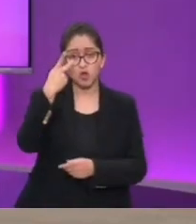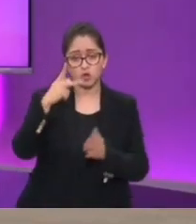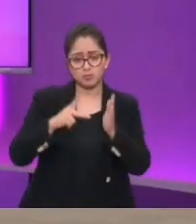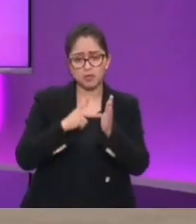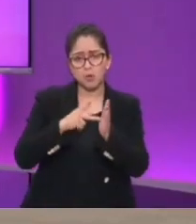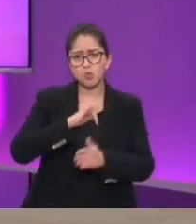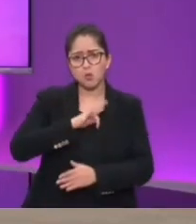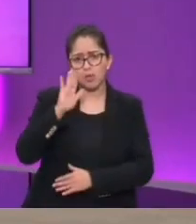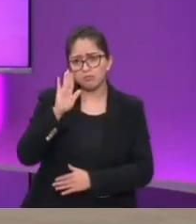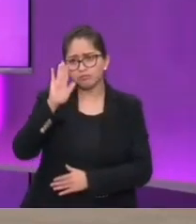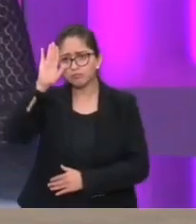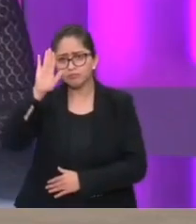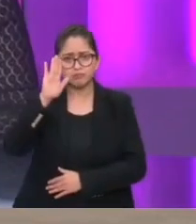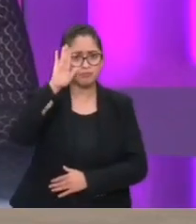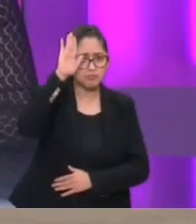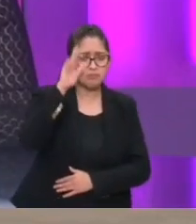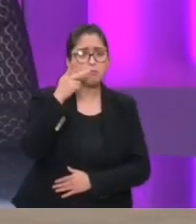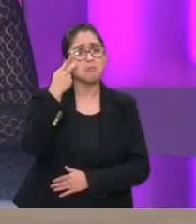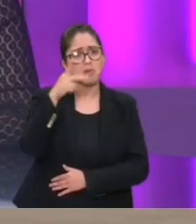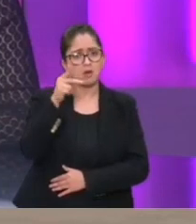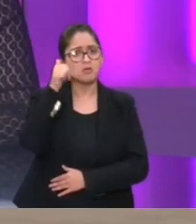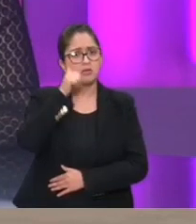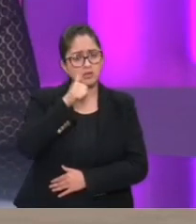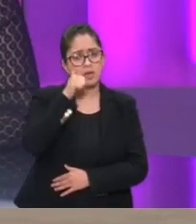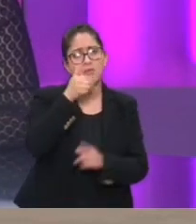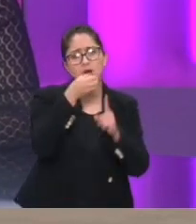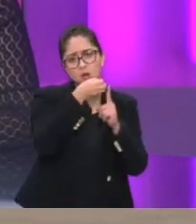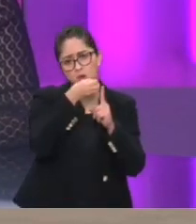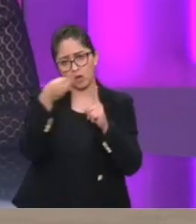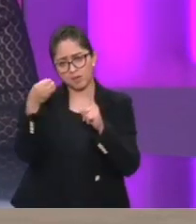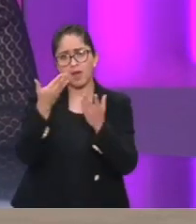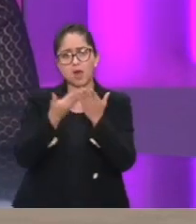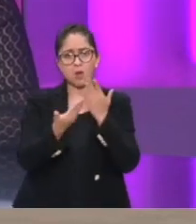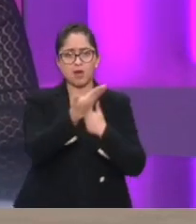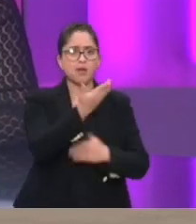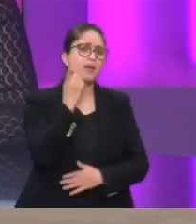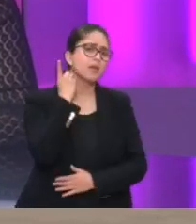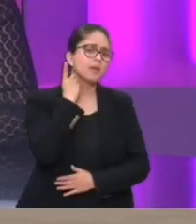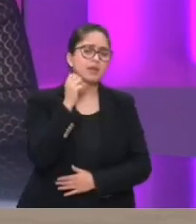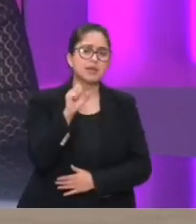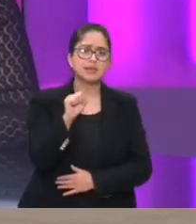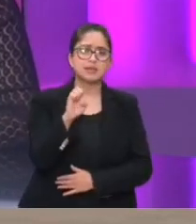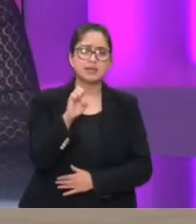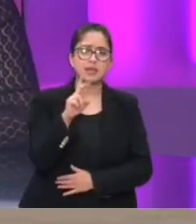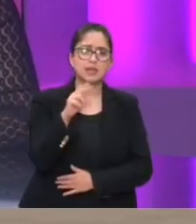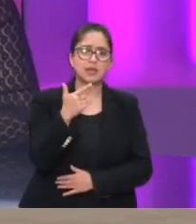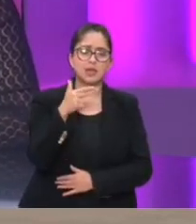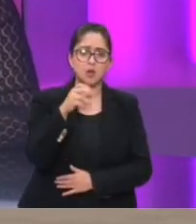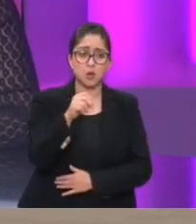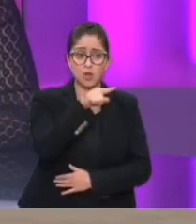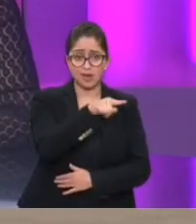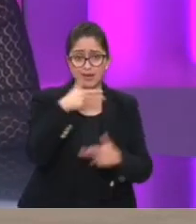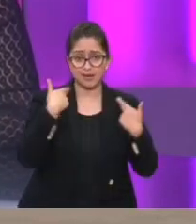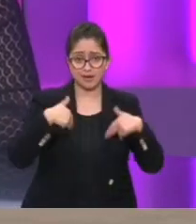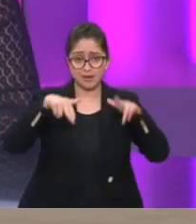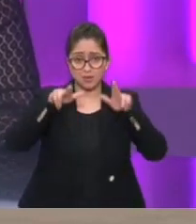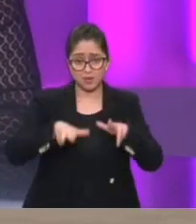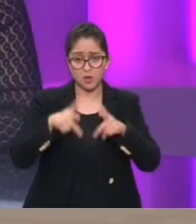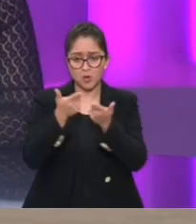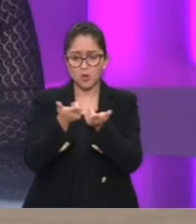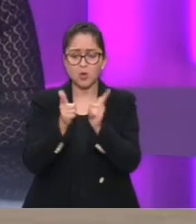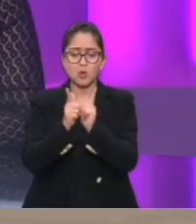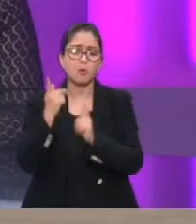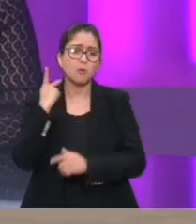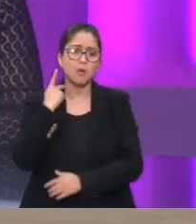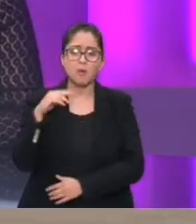en cualquier momento, mientras lo pidan ordenadamente, por supuesto. Es turno del diputado Sergio Gutiérrez Luna, él es representante de Morena ante el INE.